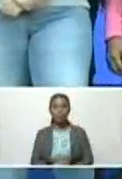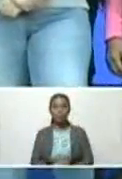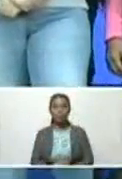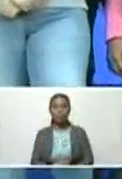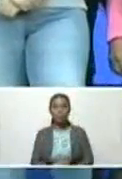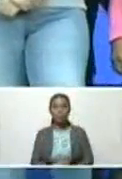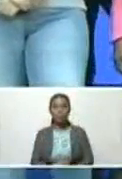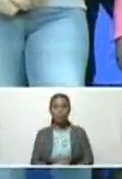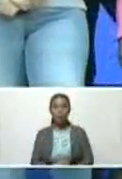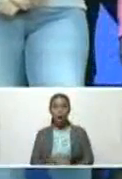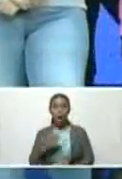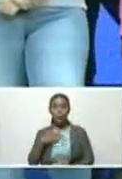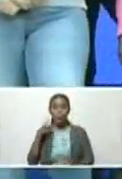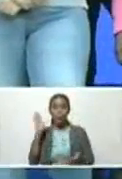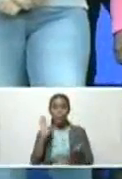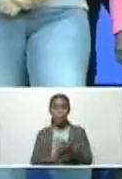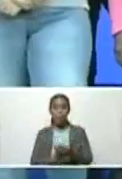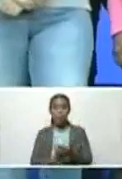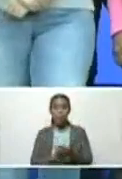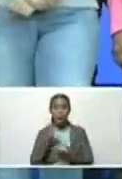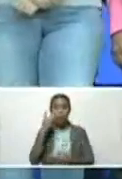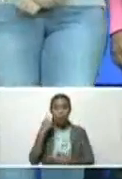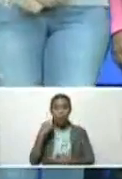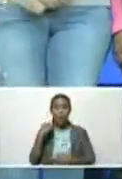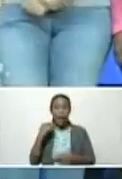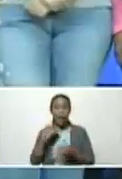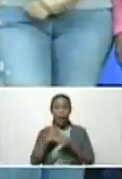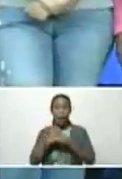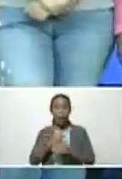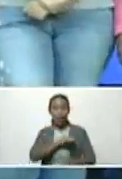No, a mí se me ponen azules cuando me convierto en superbigote.